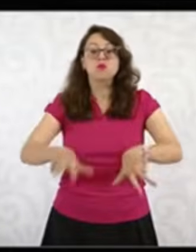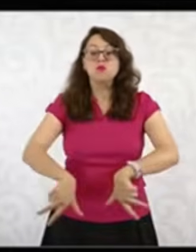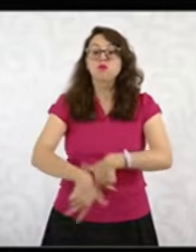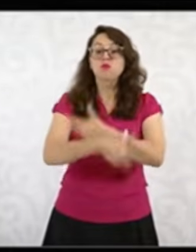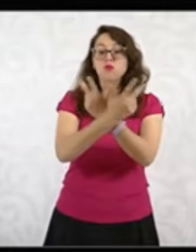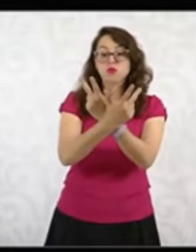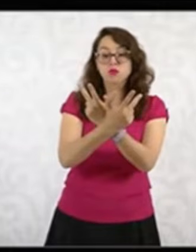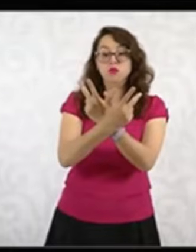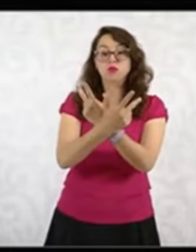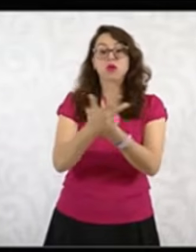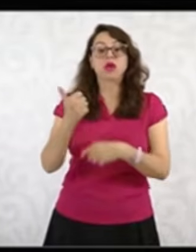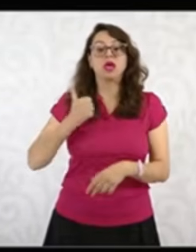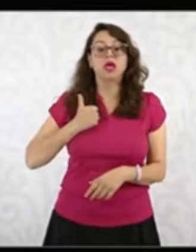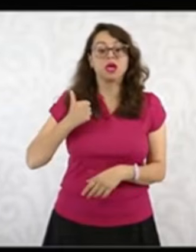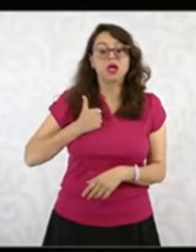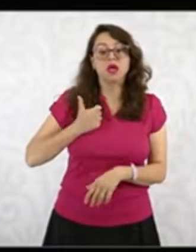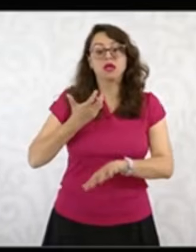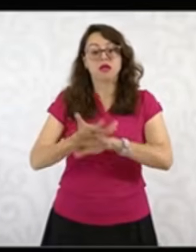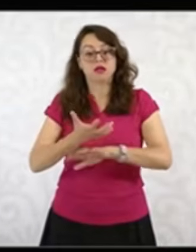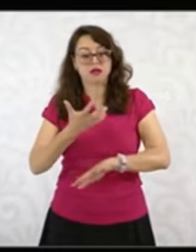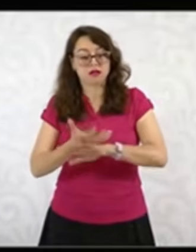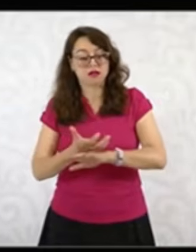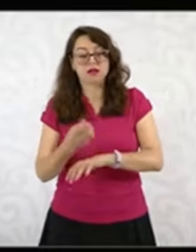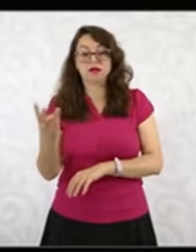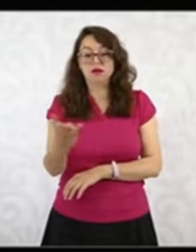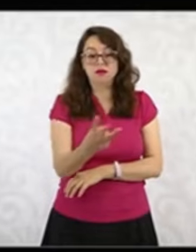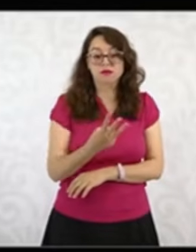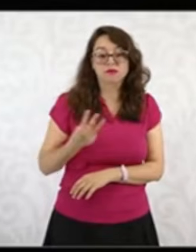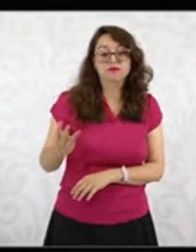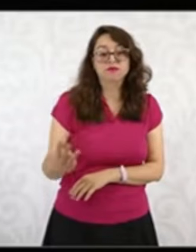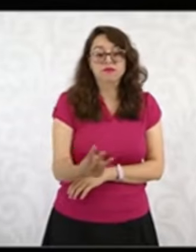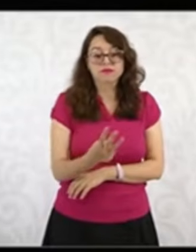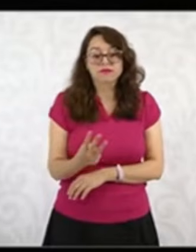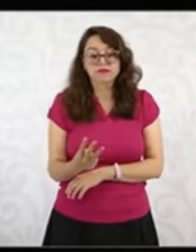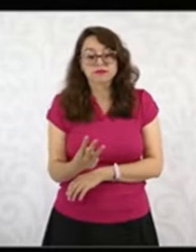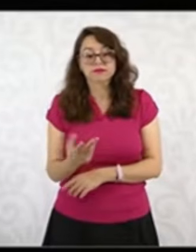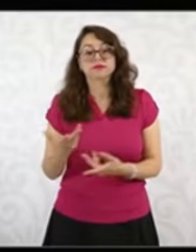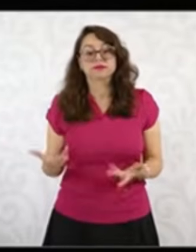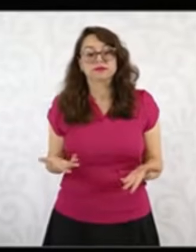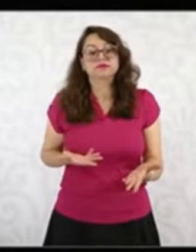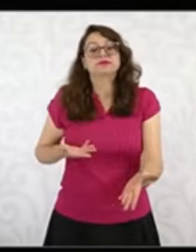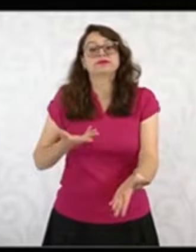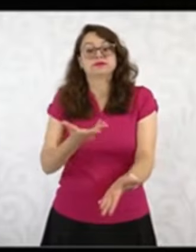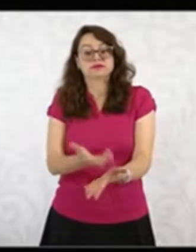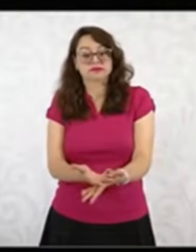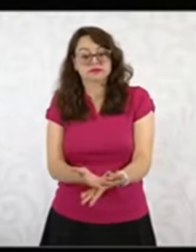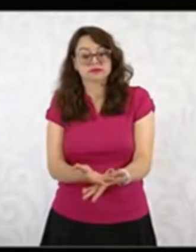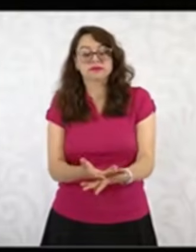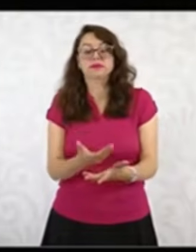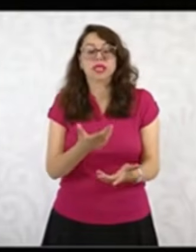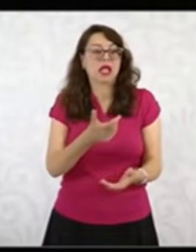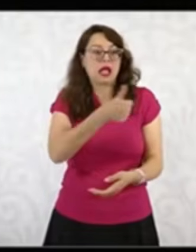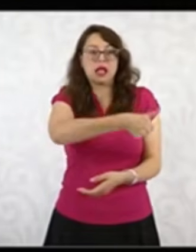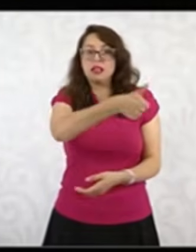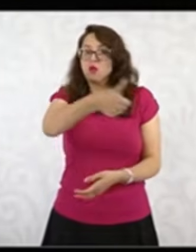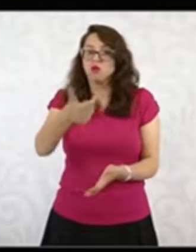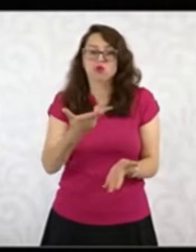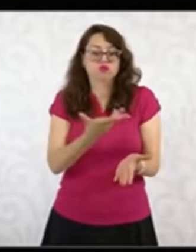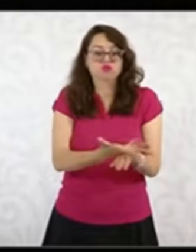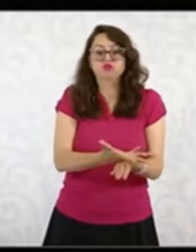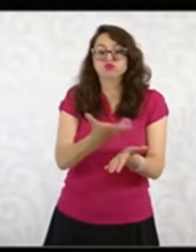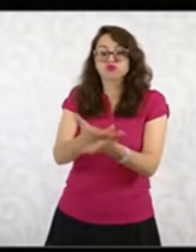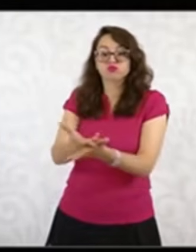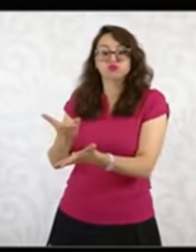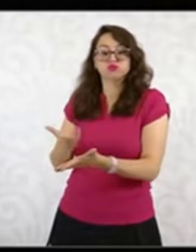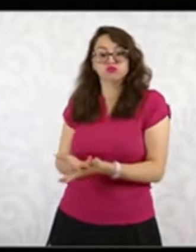nuestros compañeros de Canadá y de Estados Unidos. Nosotros presentaremos la posición de México y ellos harán lo propio respecto a qué